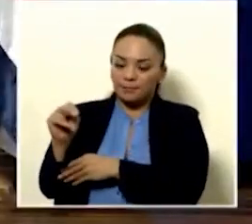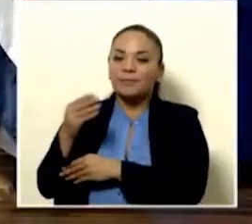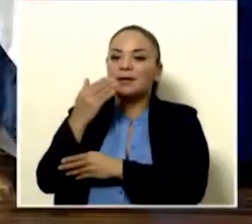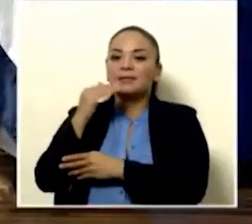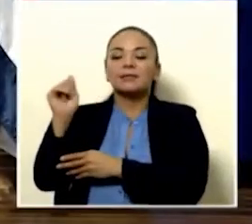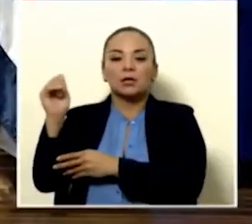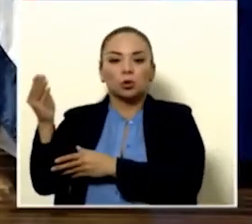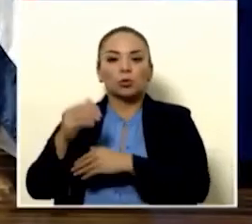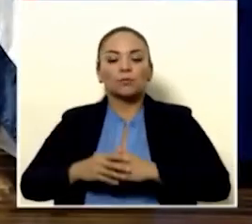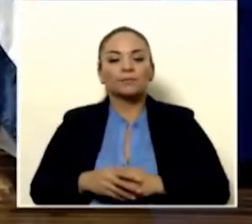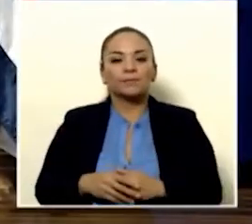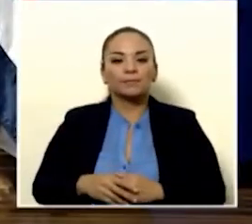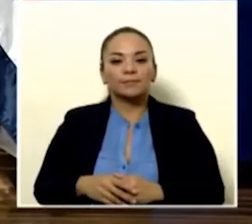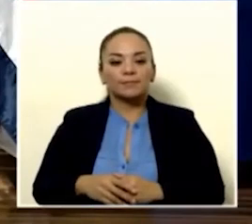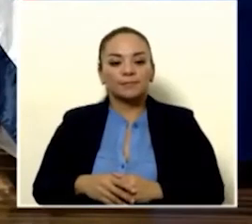don Arnoldo.